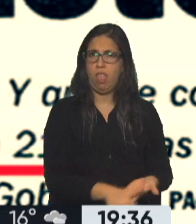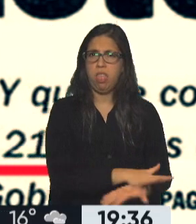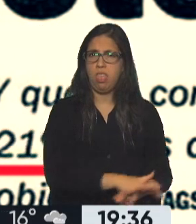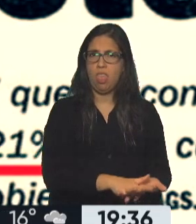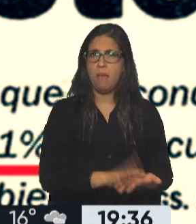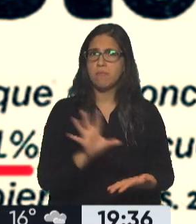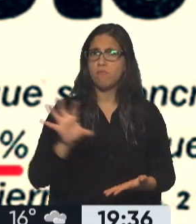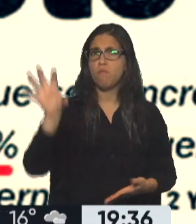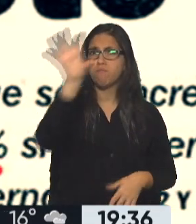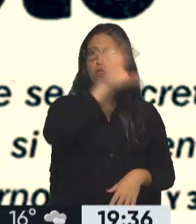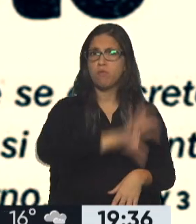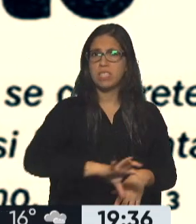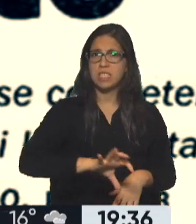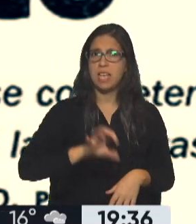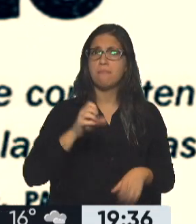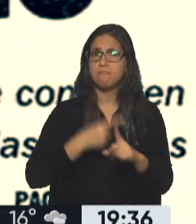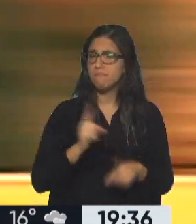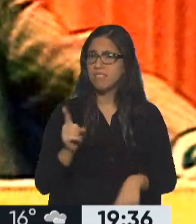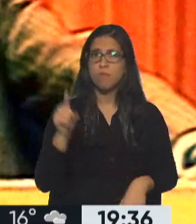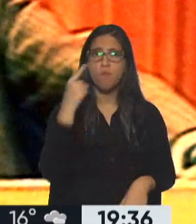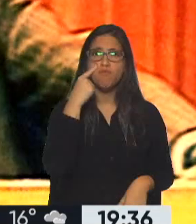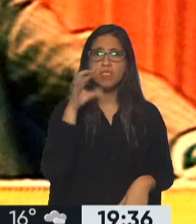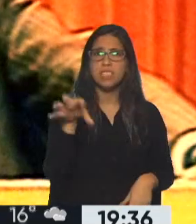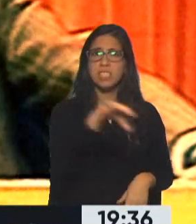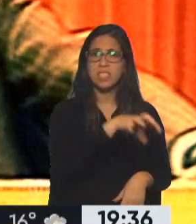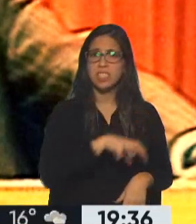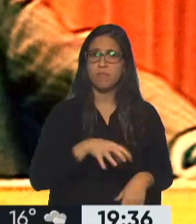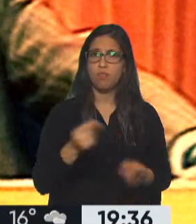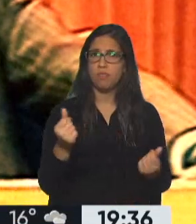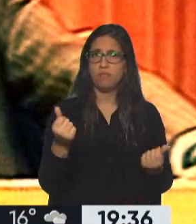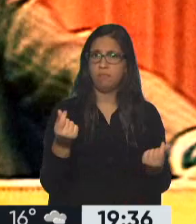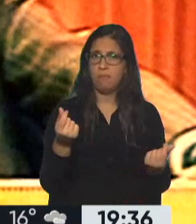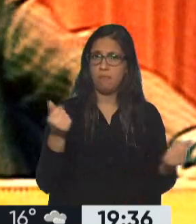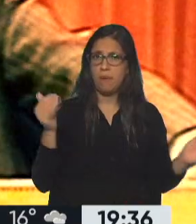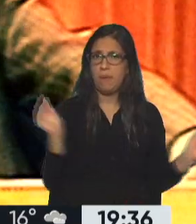los gobiernos provinciales y en los gobiernos municipales. Hemos podido